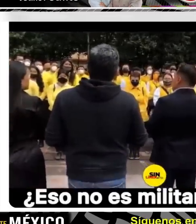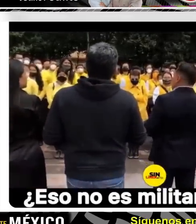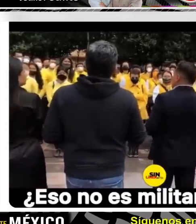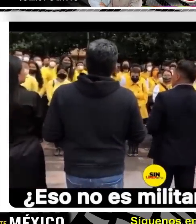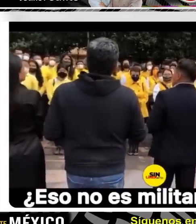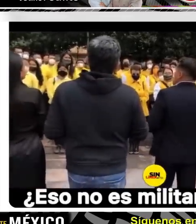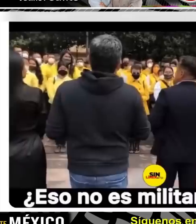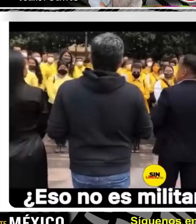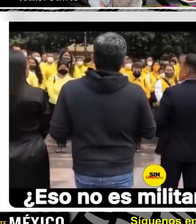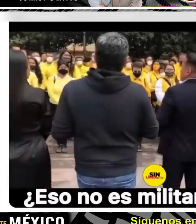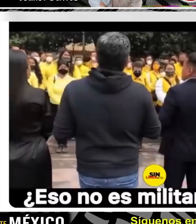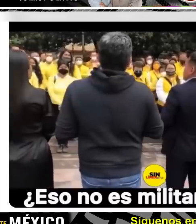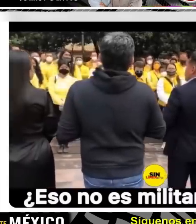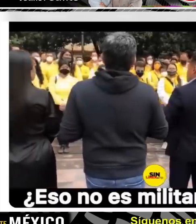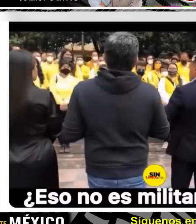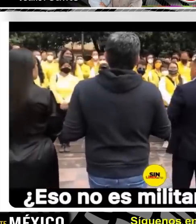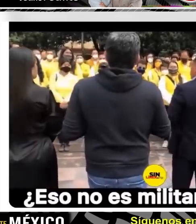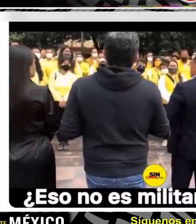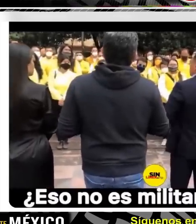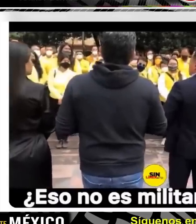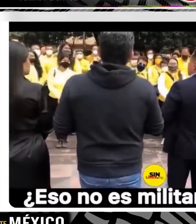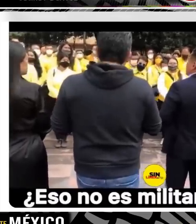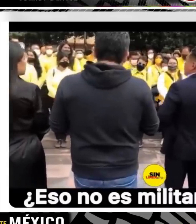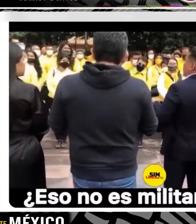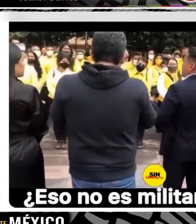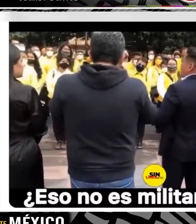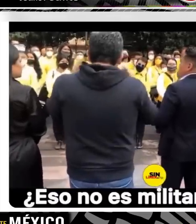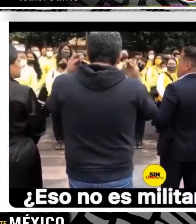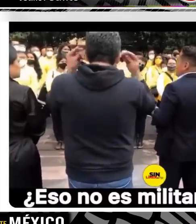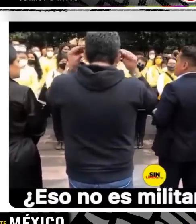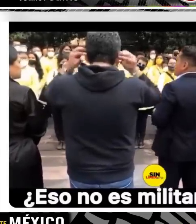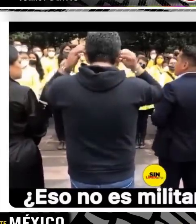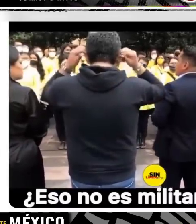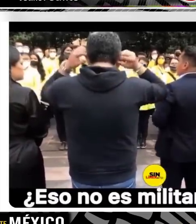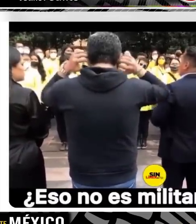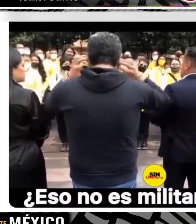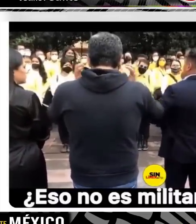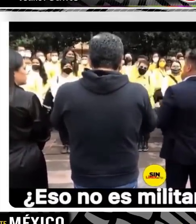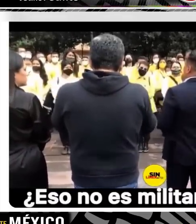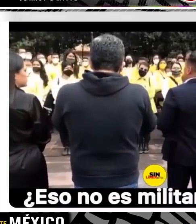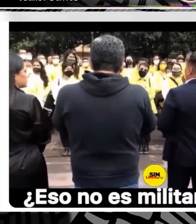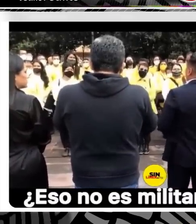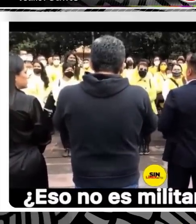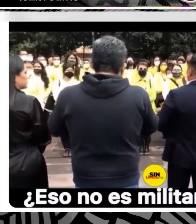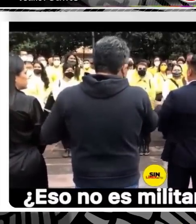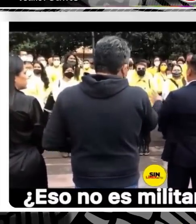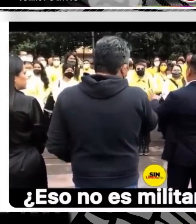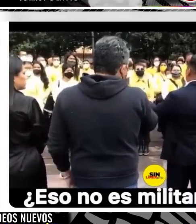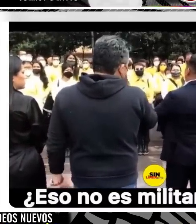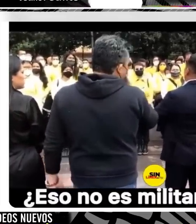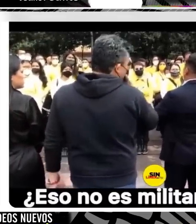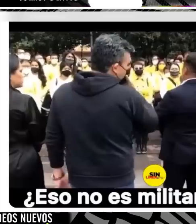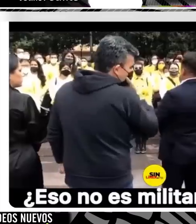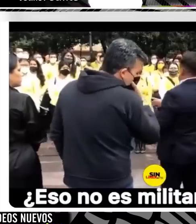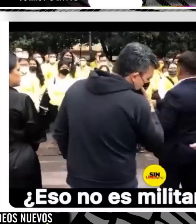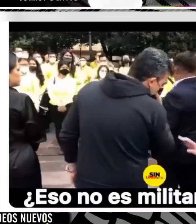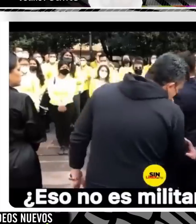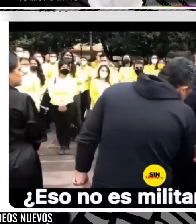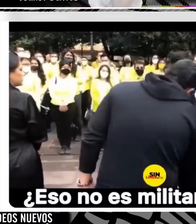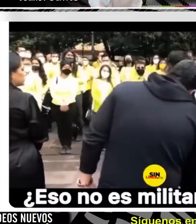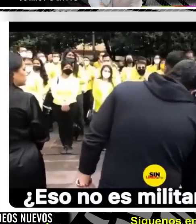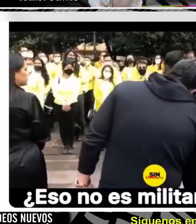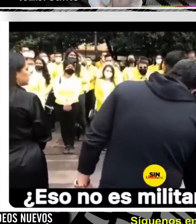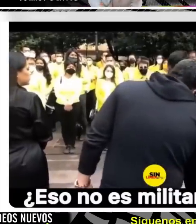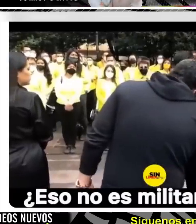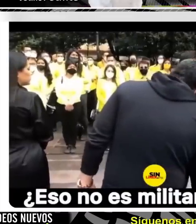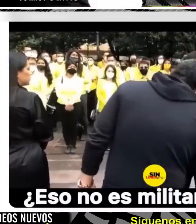ni son policías, no tienen una instrucción militar, pero por favor acaten las instrucciones que se les da. Colaboren. Acuérdense que la imagen que proyectamos es la imagen que